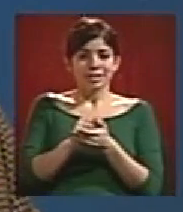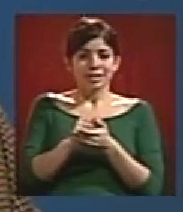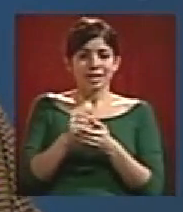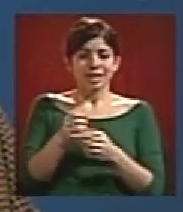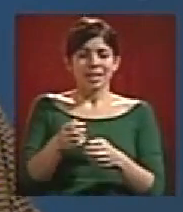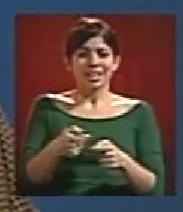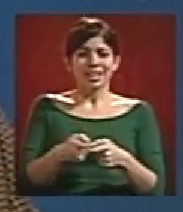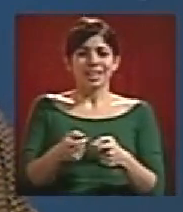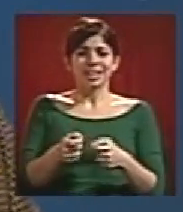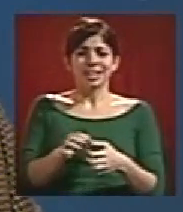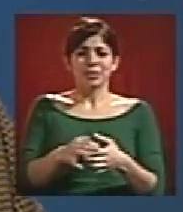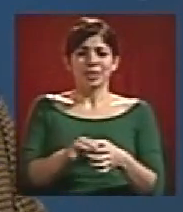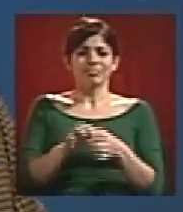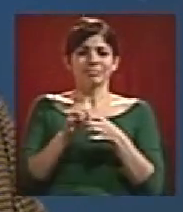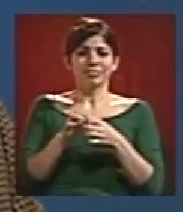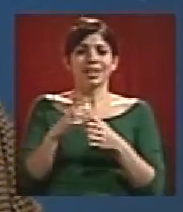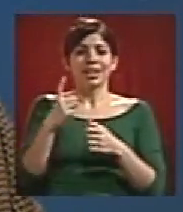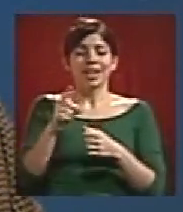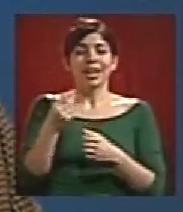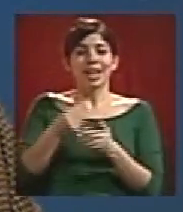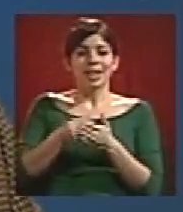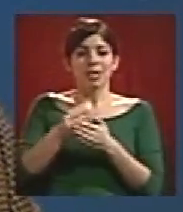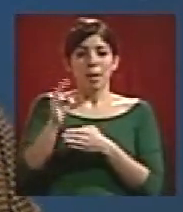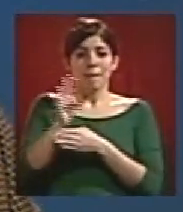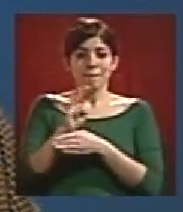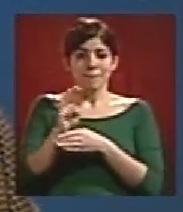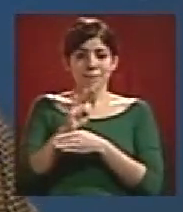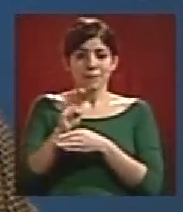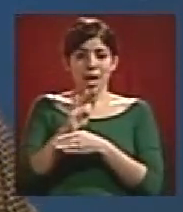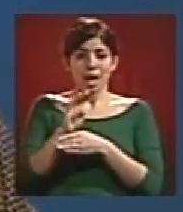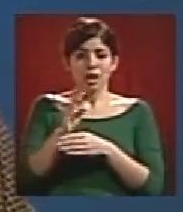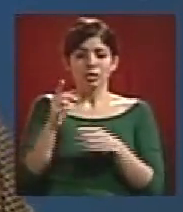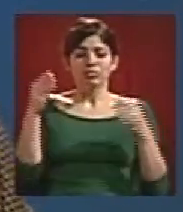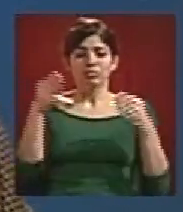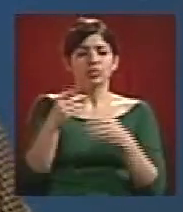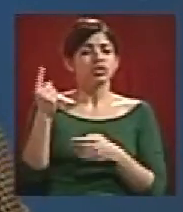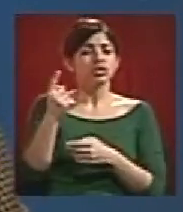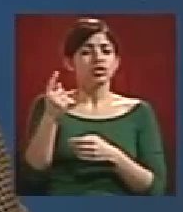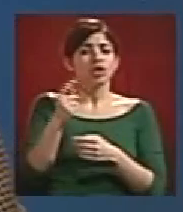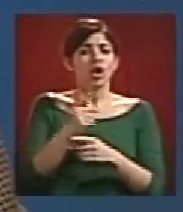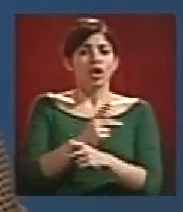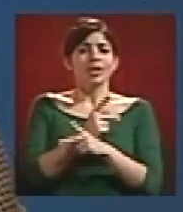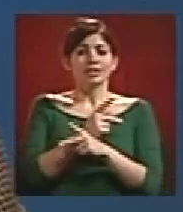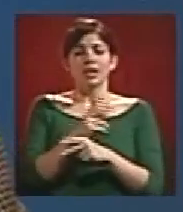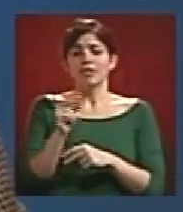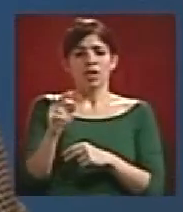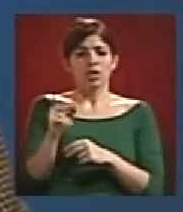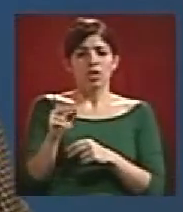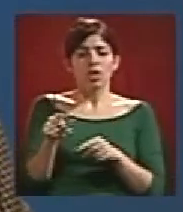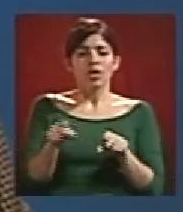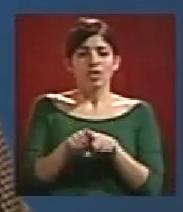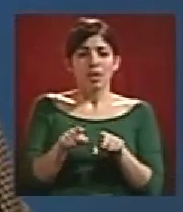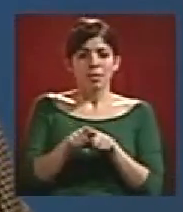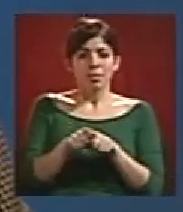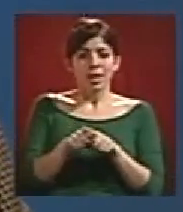de crédito en los bancos, y ahí es donde está centrado el objetivo, no solo la Reserva, sino también el Departamento del Tesoro. En Europa todavía no se